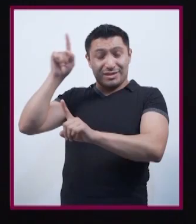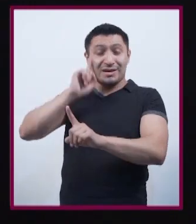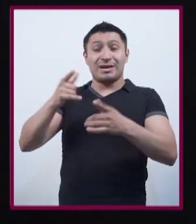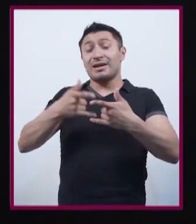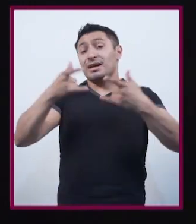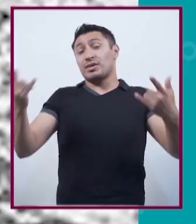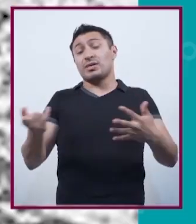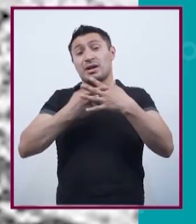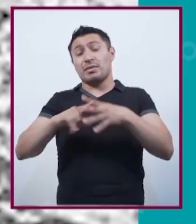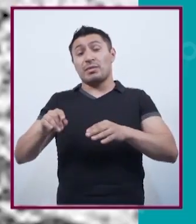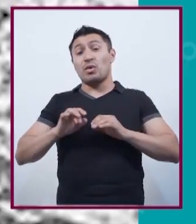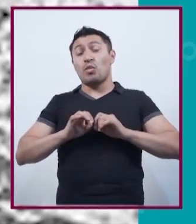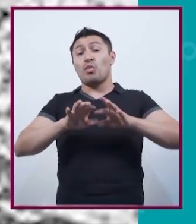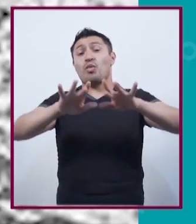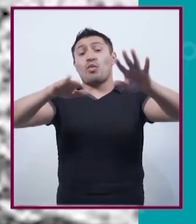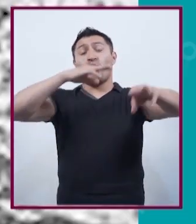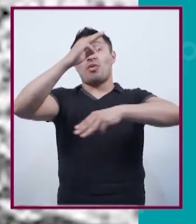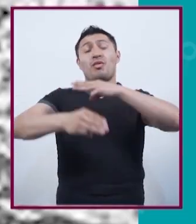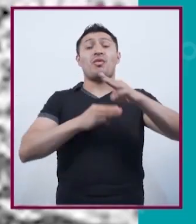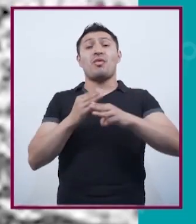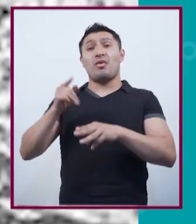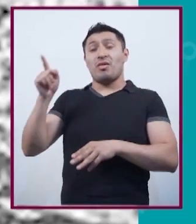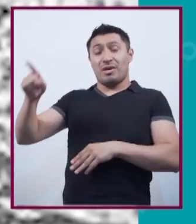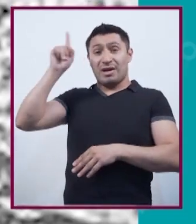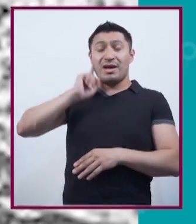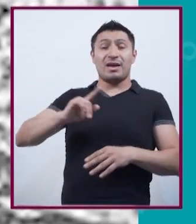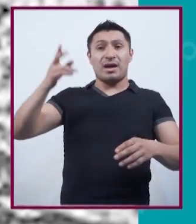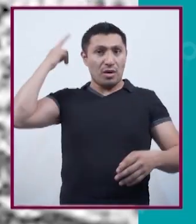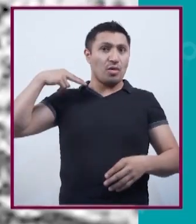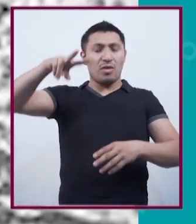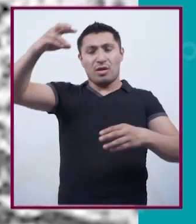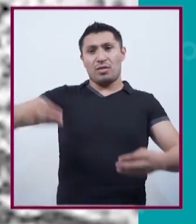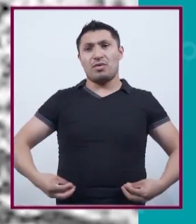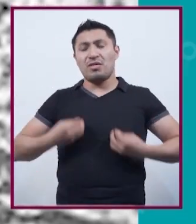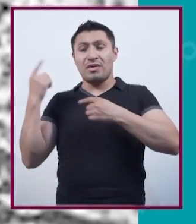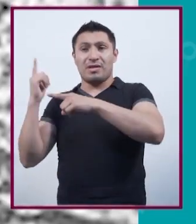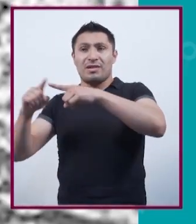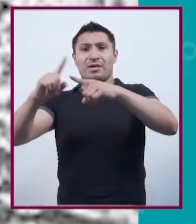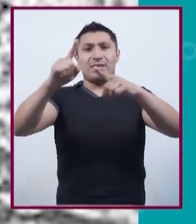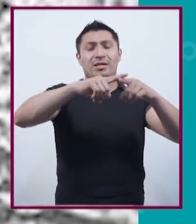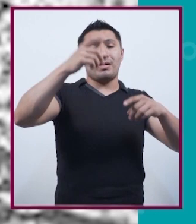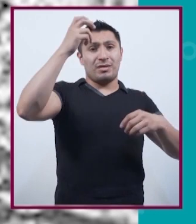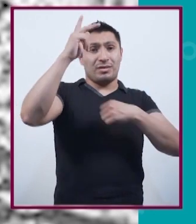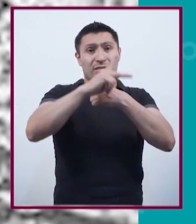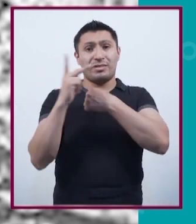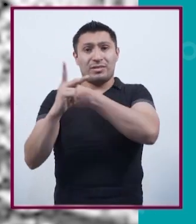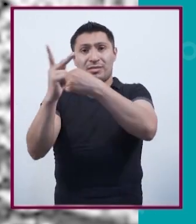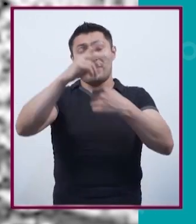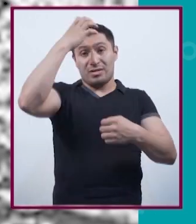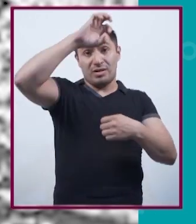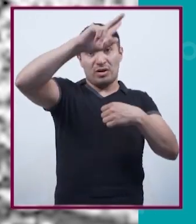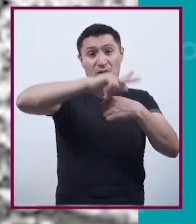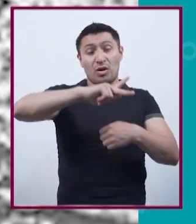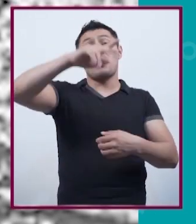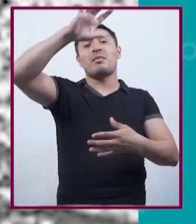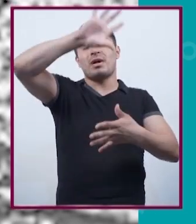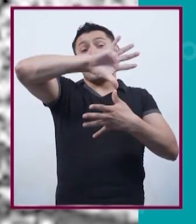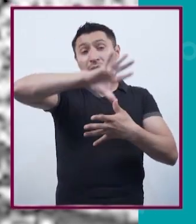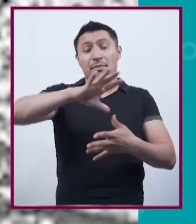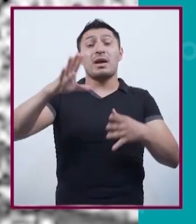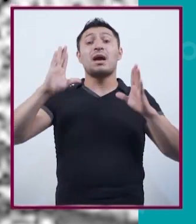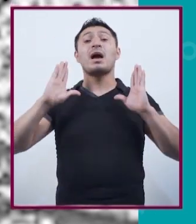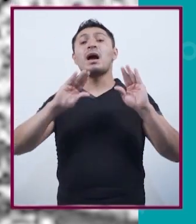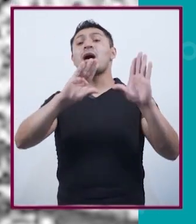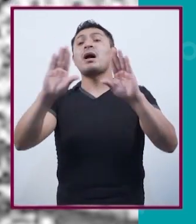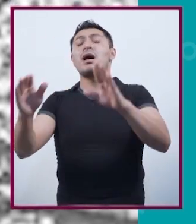los niños. Es entonces cuando la leyenda de Gabriela Mistral comenzó a crecer por el mundo. La escritora chilena viajó y vivió